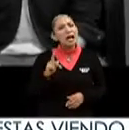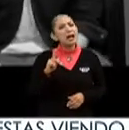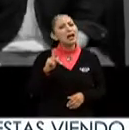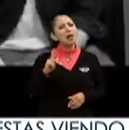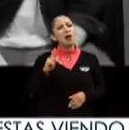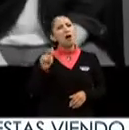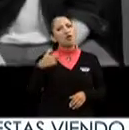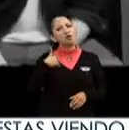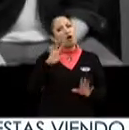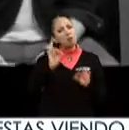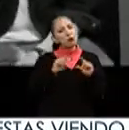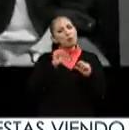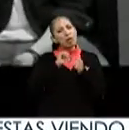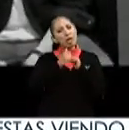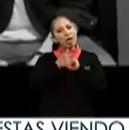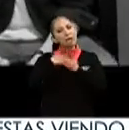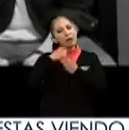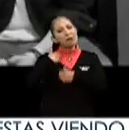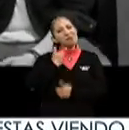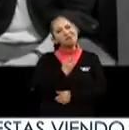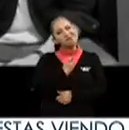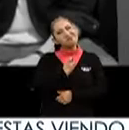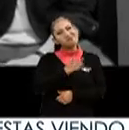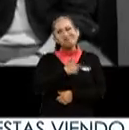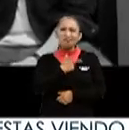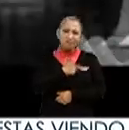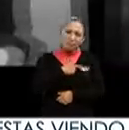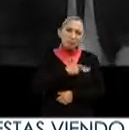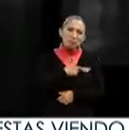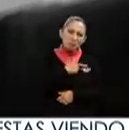que descubrí que me gustaba hacerlo de manera